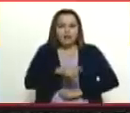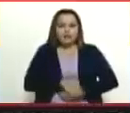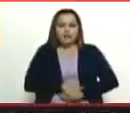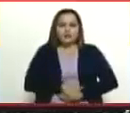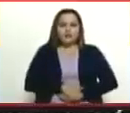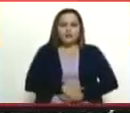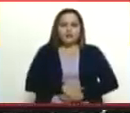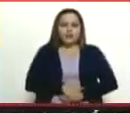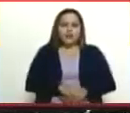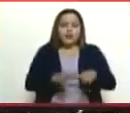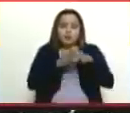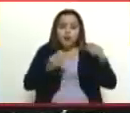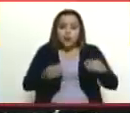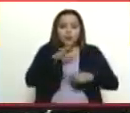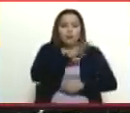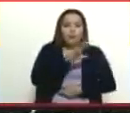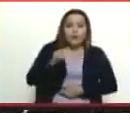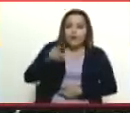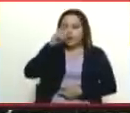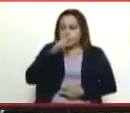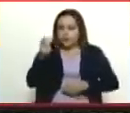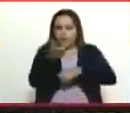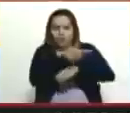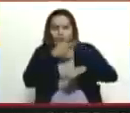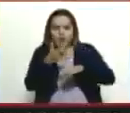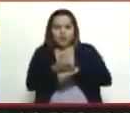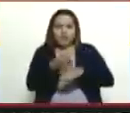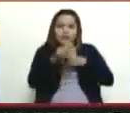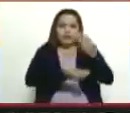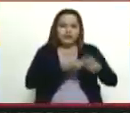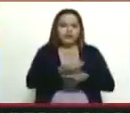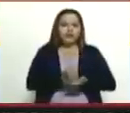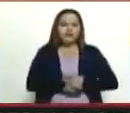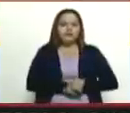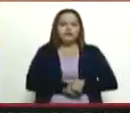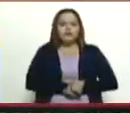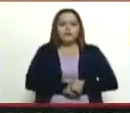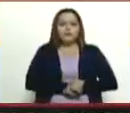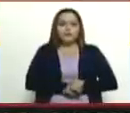durante todos los 40 años de gobierno de parte de ellos.